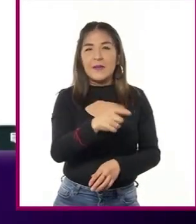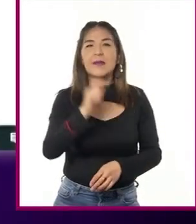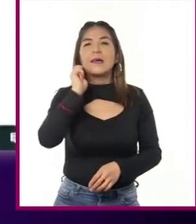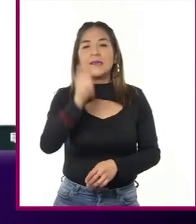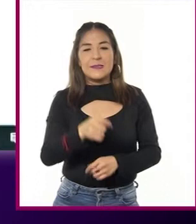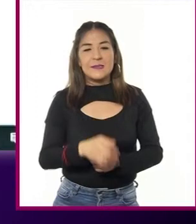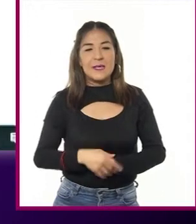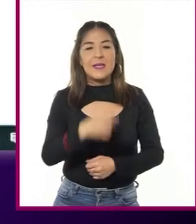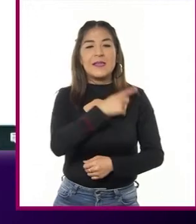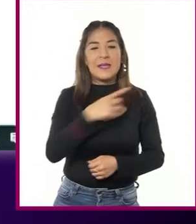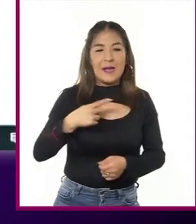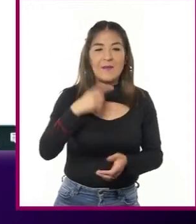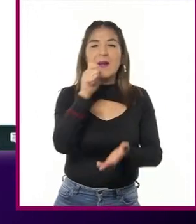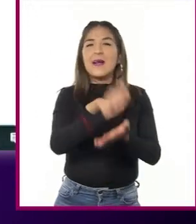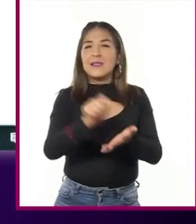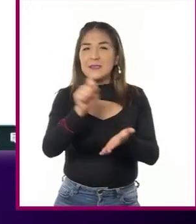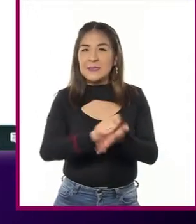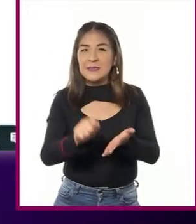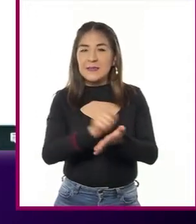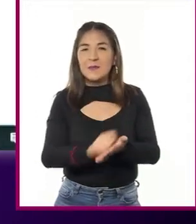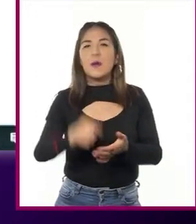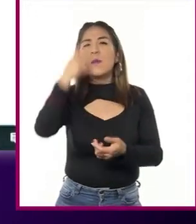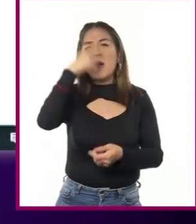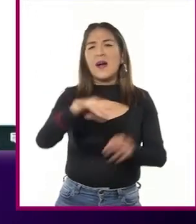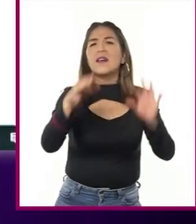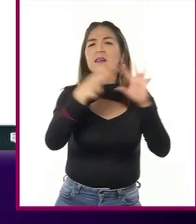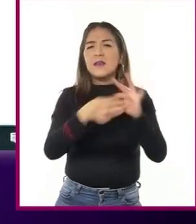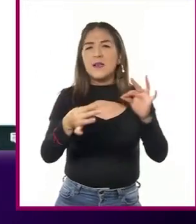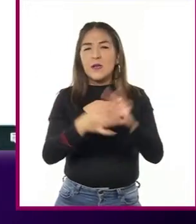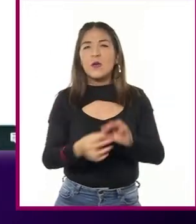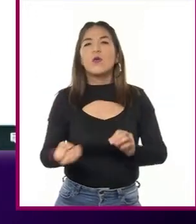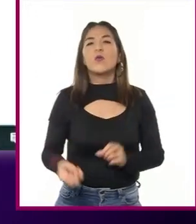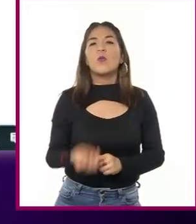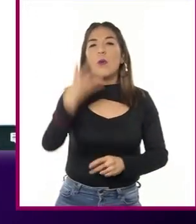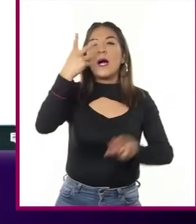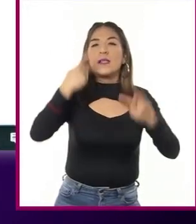será escribir lo siguiente para indicar al